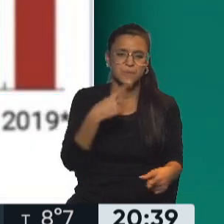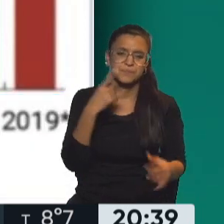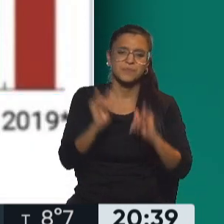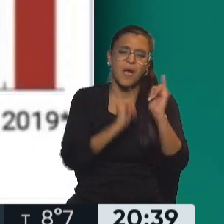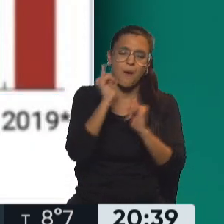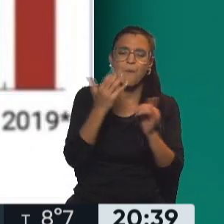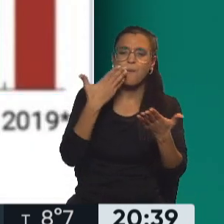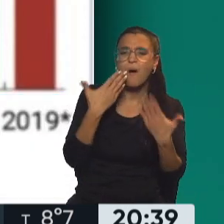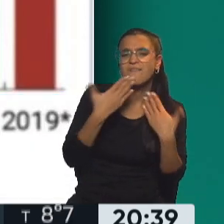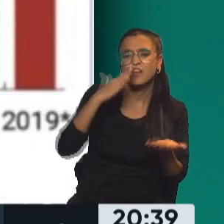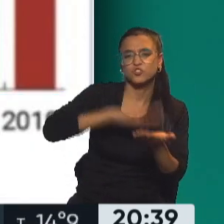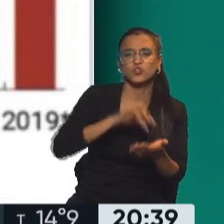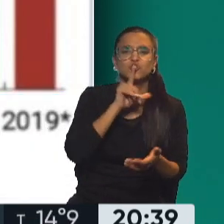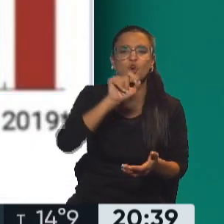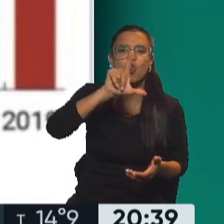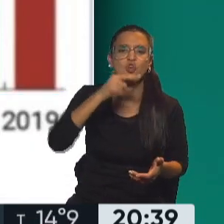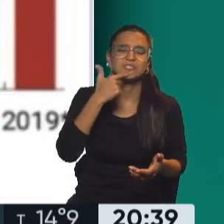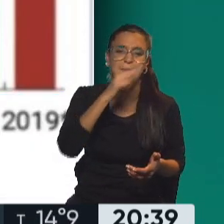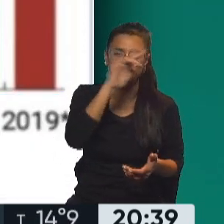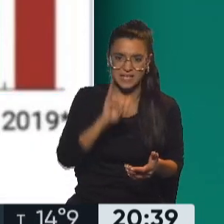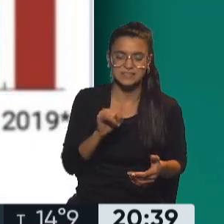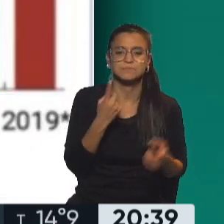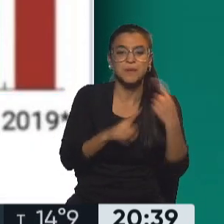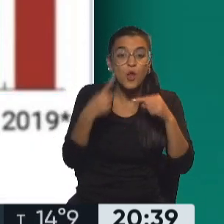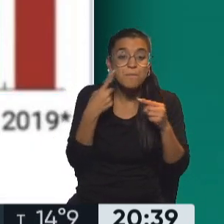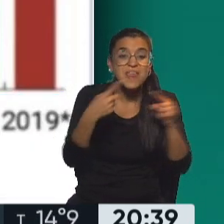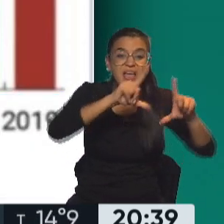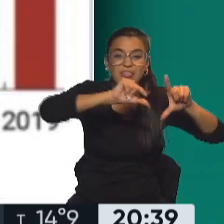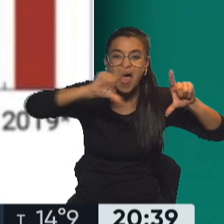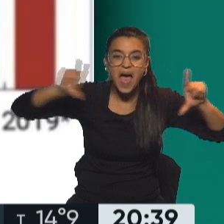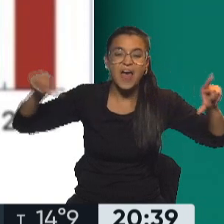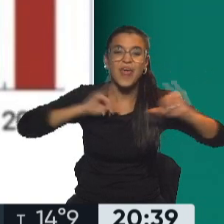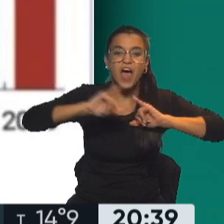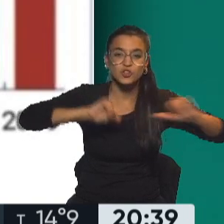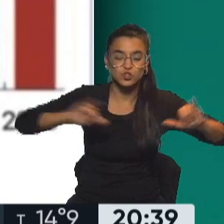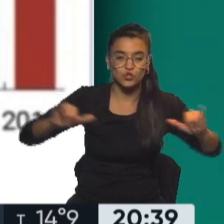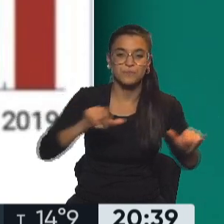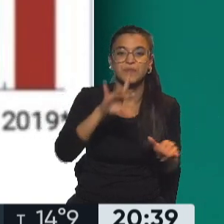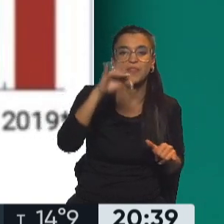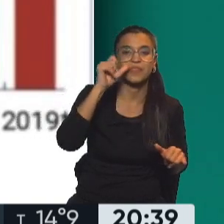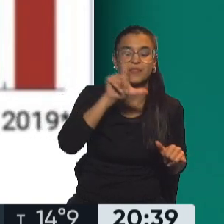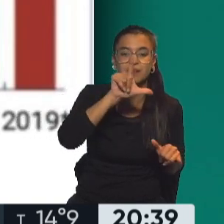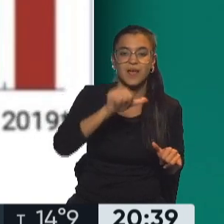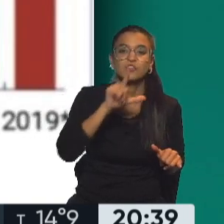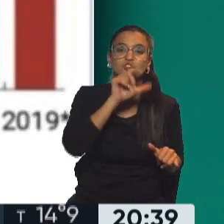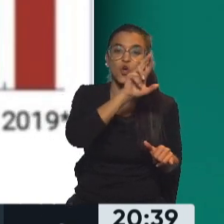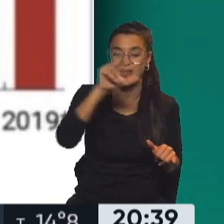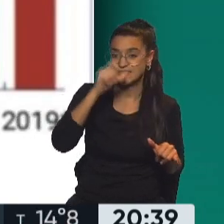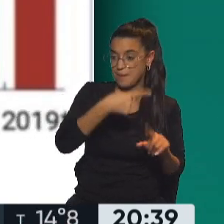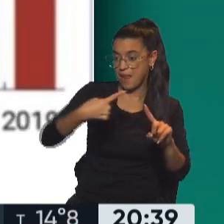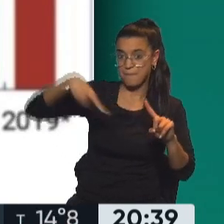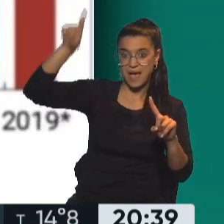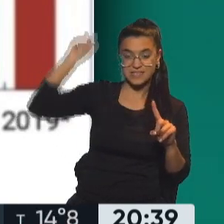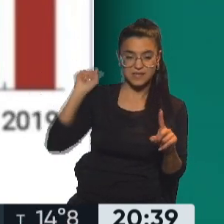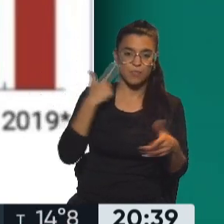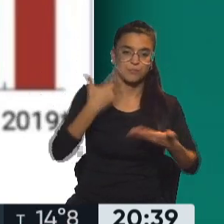Tolosa Paz y de la entrevista a Macri, pero miren estos datos los trajo Raúl de la Torre la semana pasada,